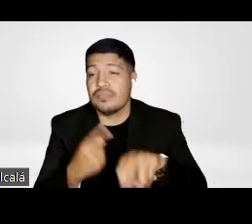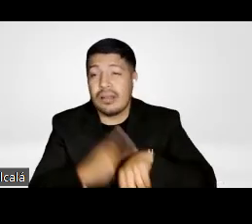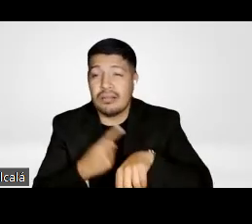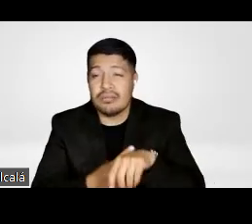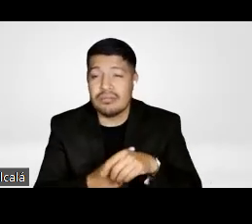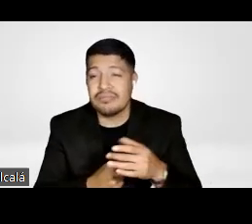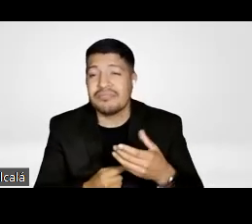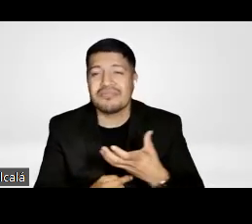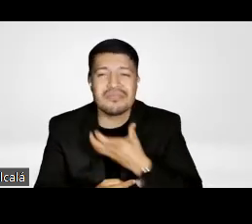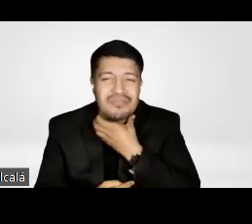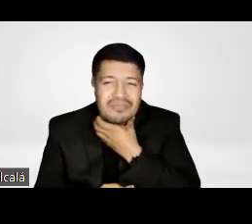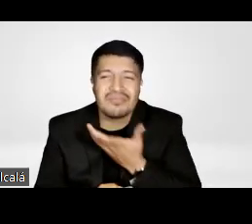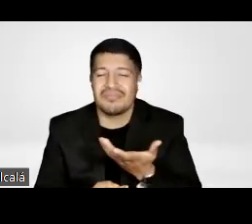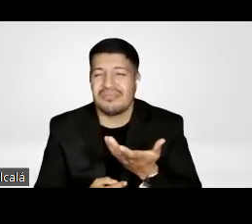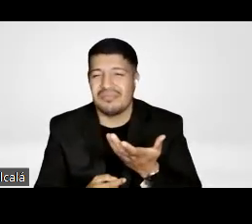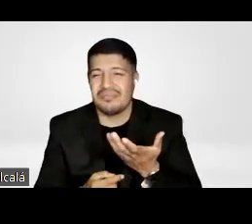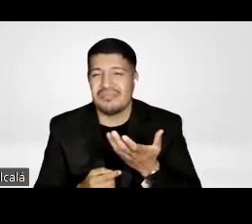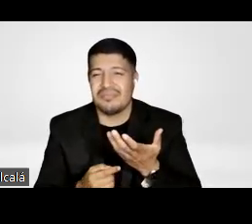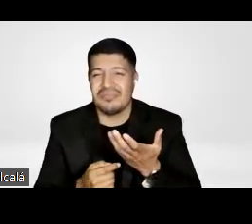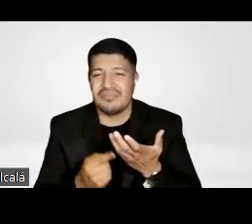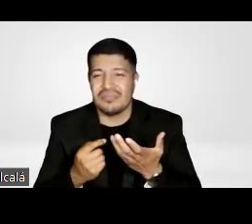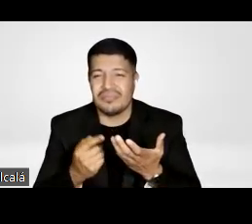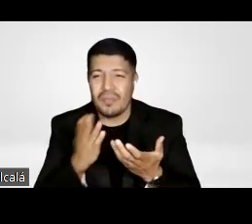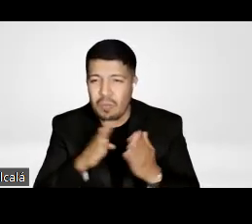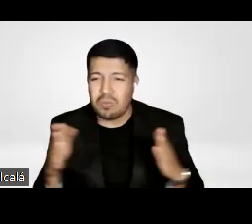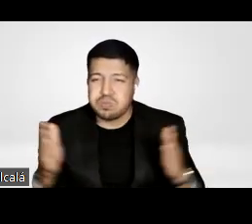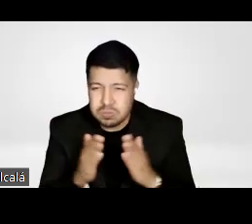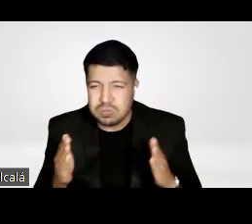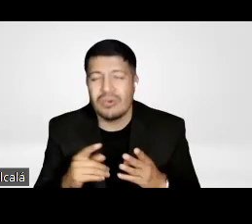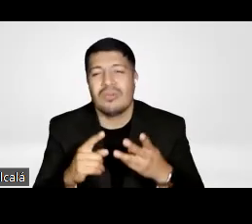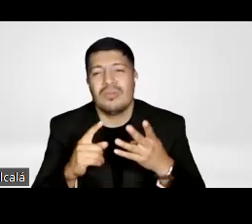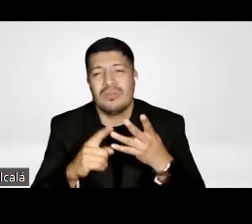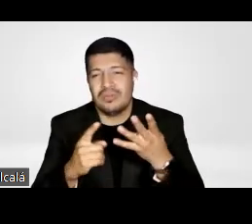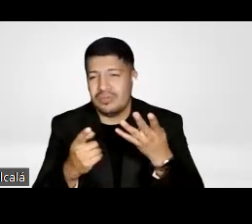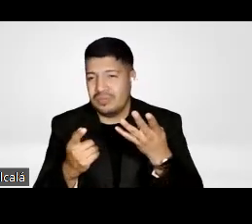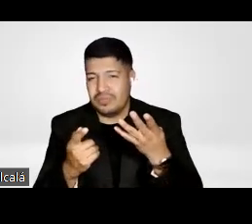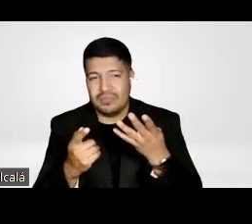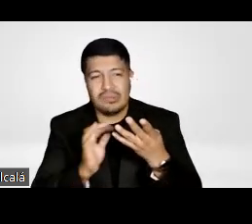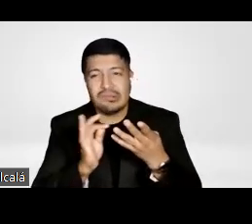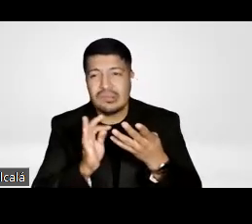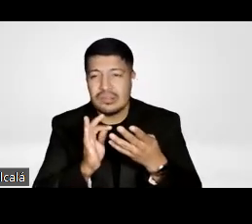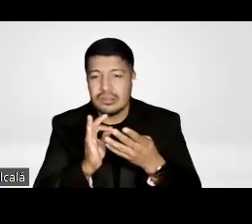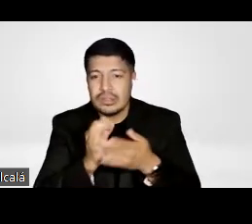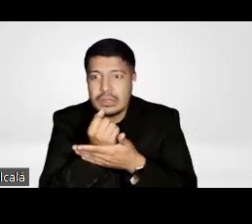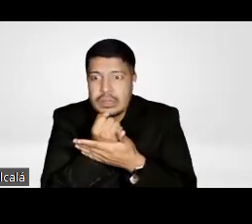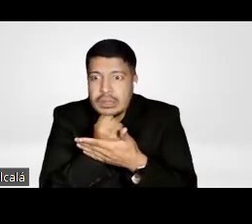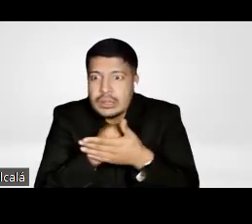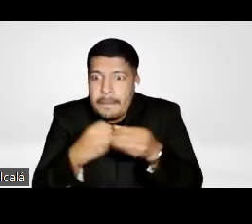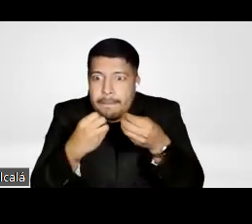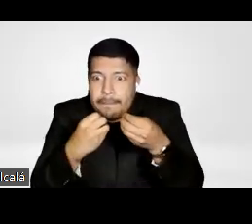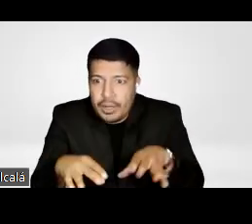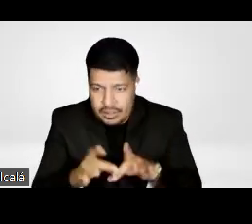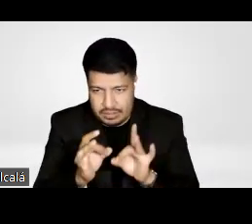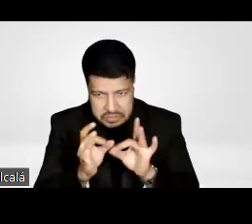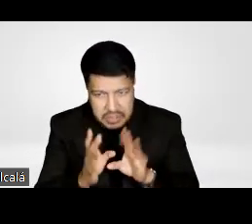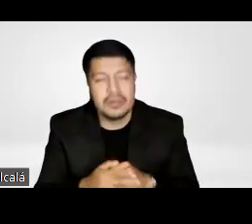coagulopatías, hipertensión arterial, preeclampsia o convulsiones. Dentro de los antecedentes de riesgo que